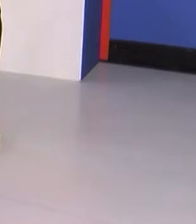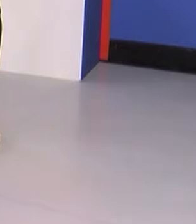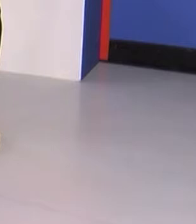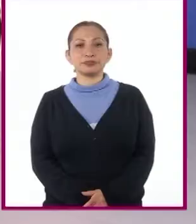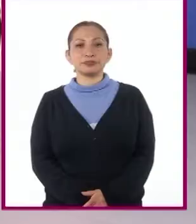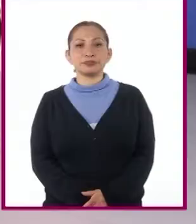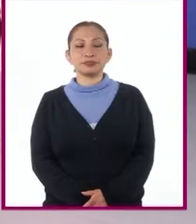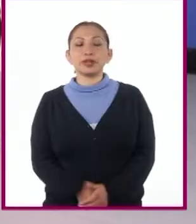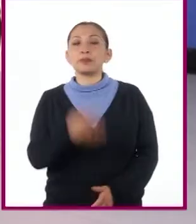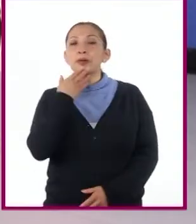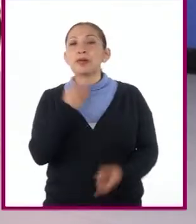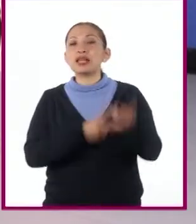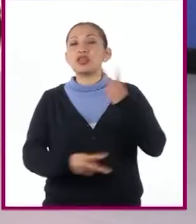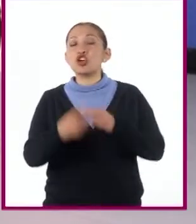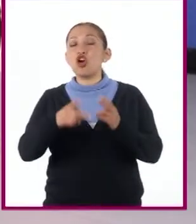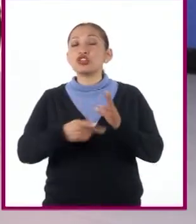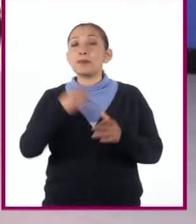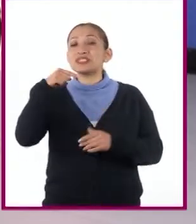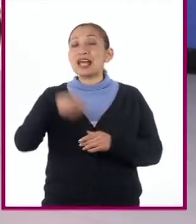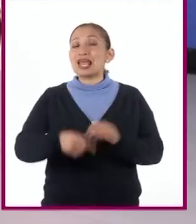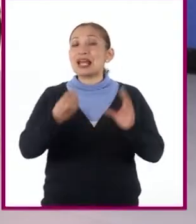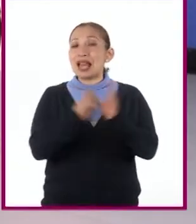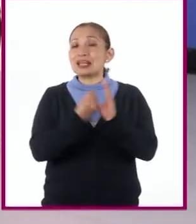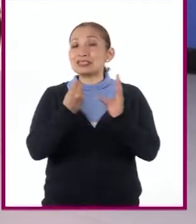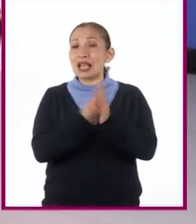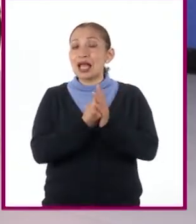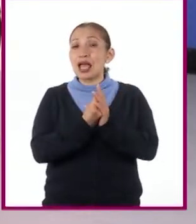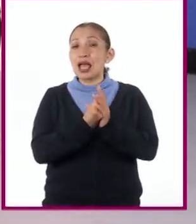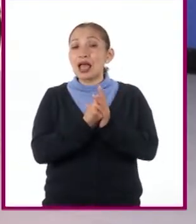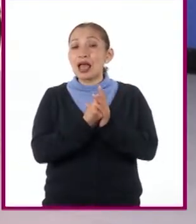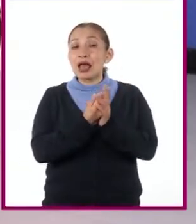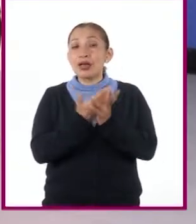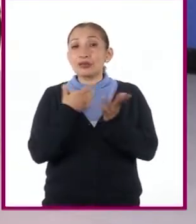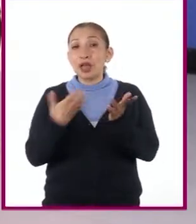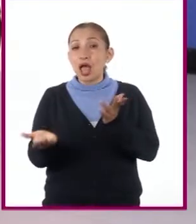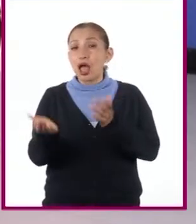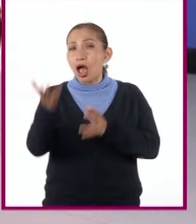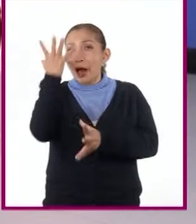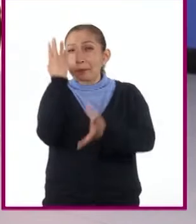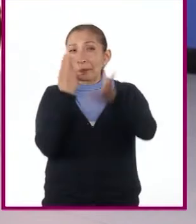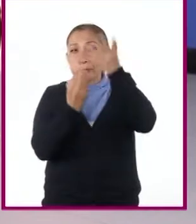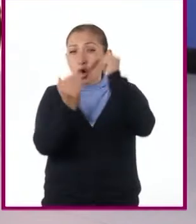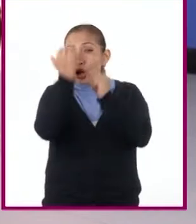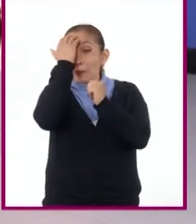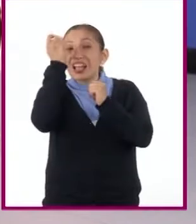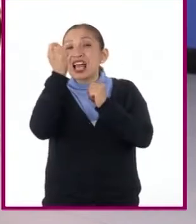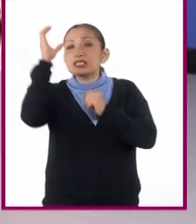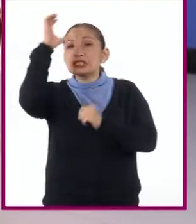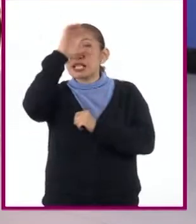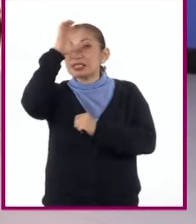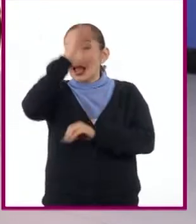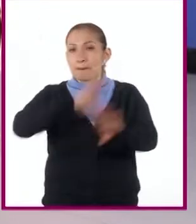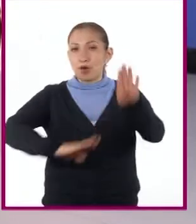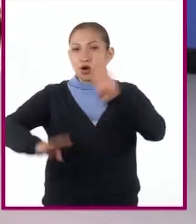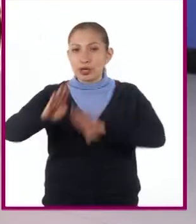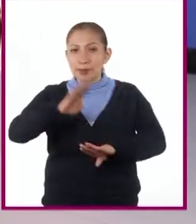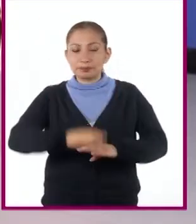Bienvenidas y bienvenidos una vez más a la sesión de construcción de su conocimiento sobre ciencias,